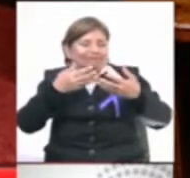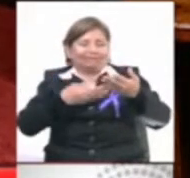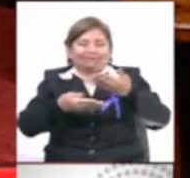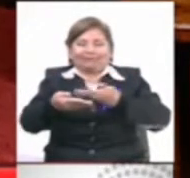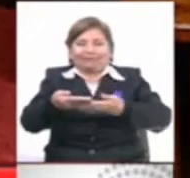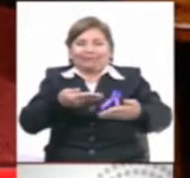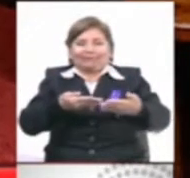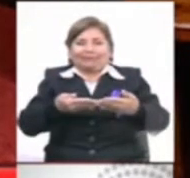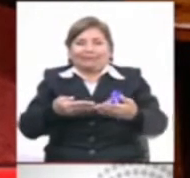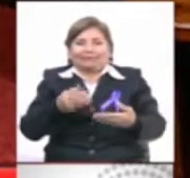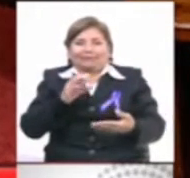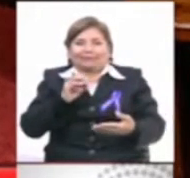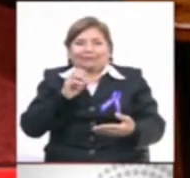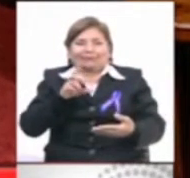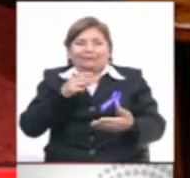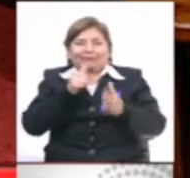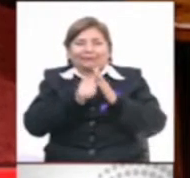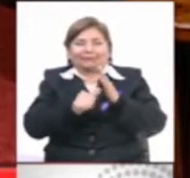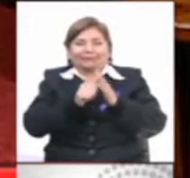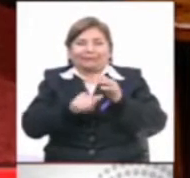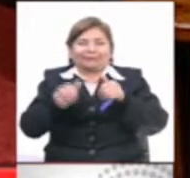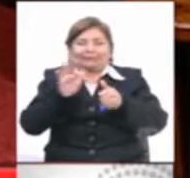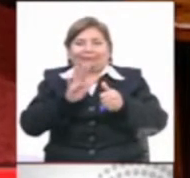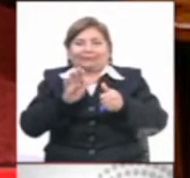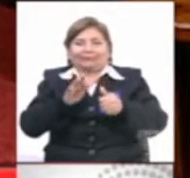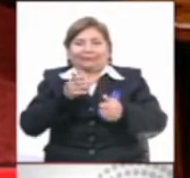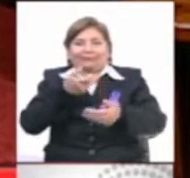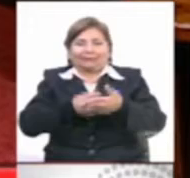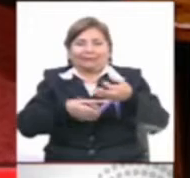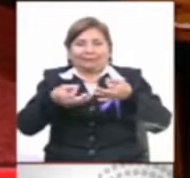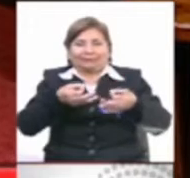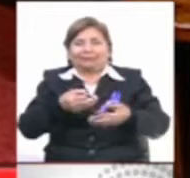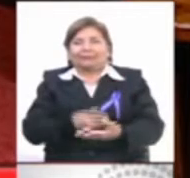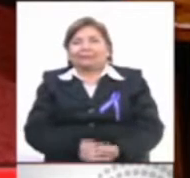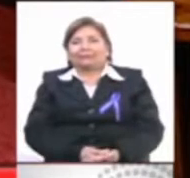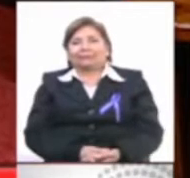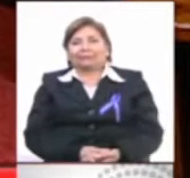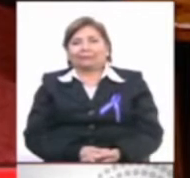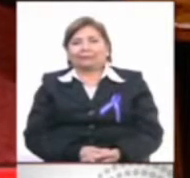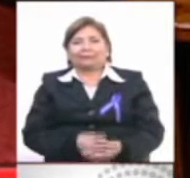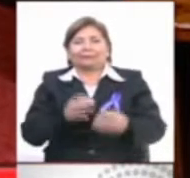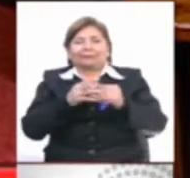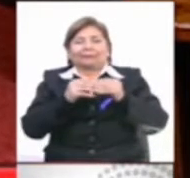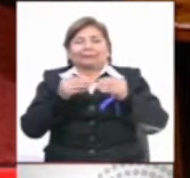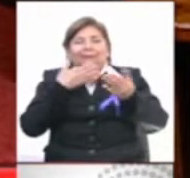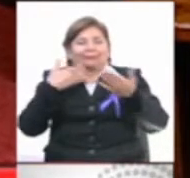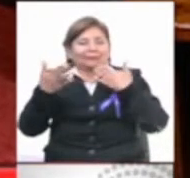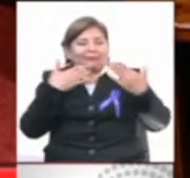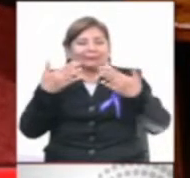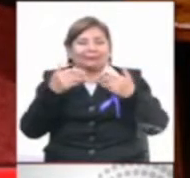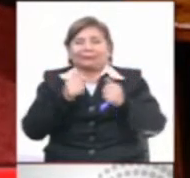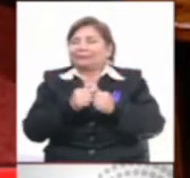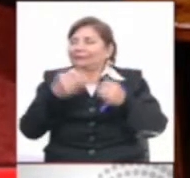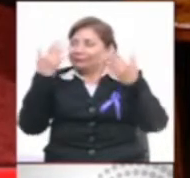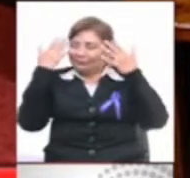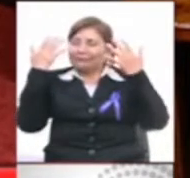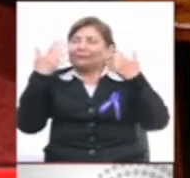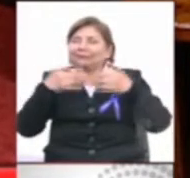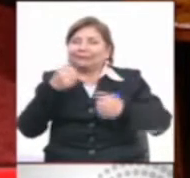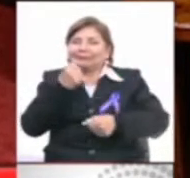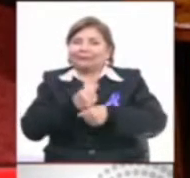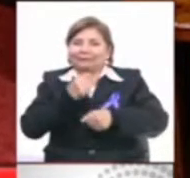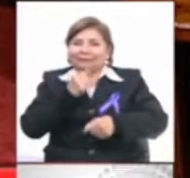negociación colectiva del artículo 6 de la Ley del Presupuesto. Fruto del diálogo y de la concertación con